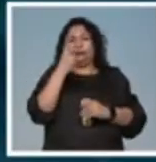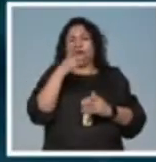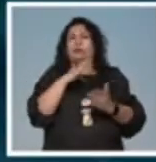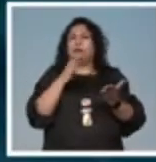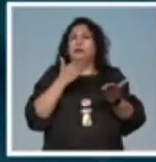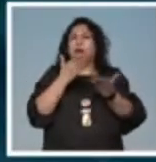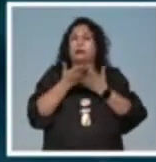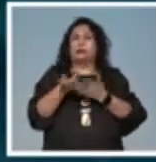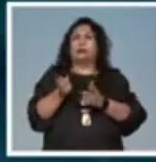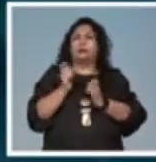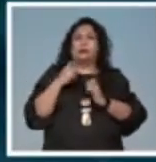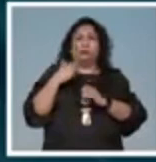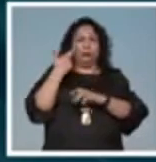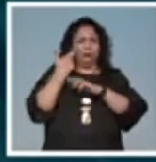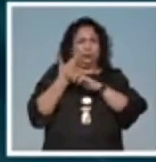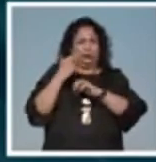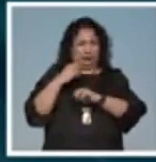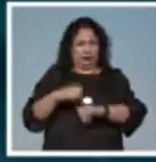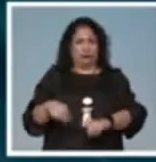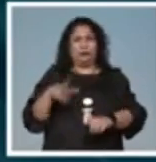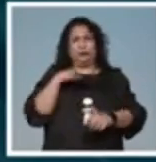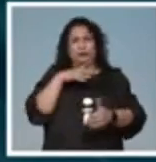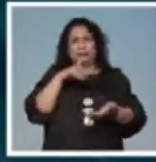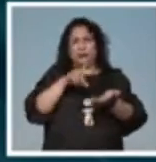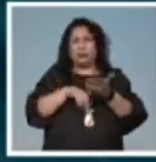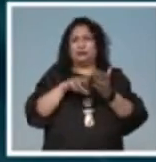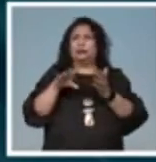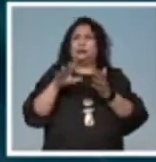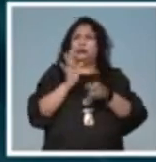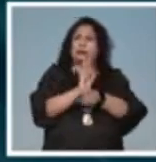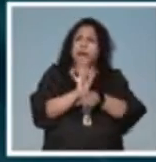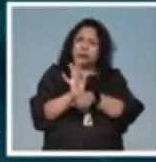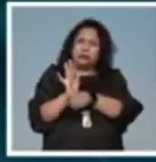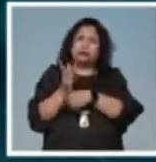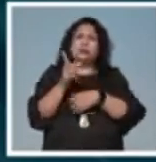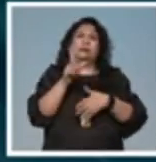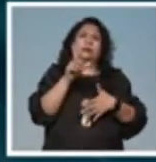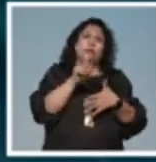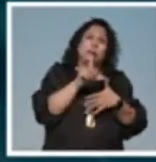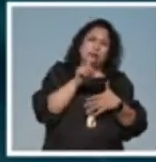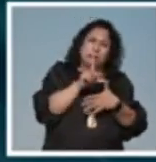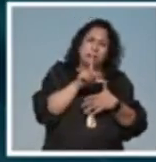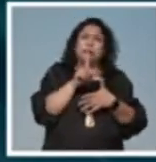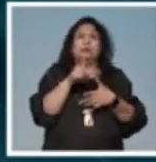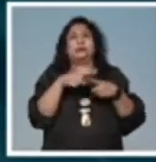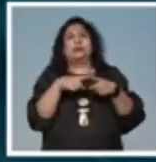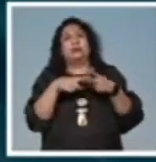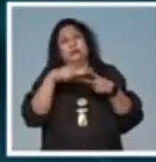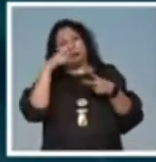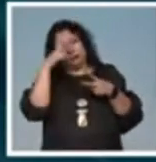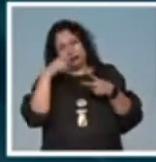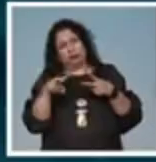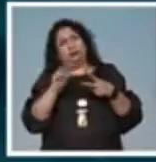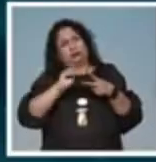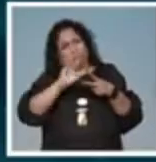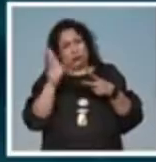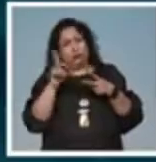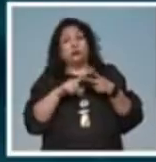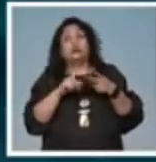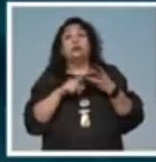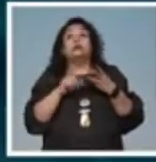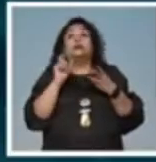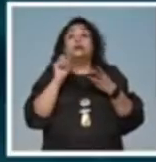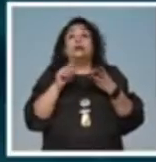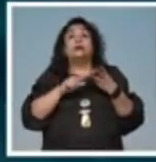propuesta curatorial que incluyera mucho los cines latinoamericanos, mexicanos, por supuesto, pero